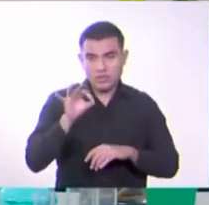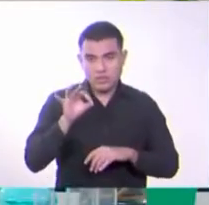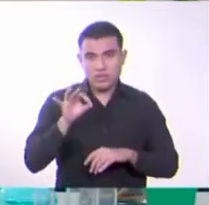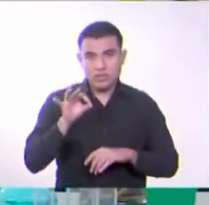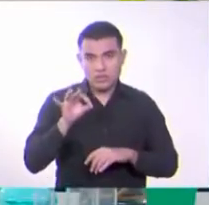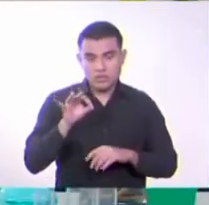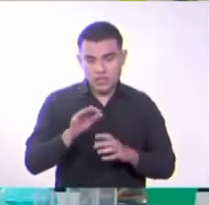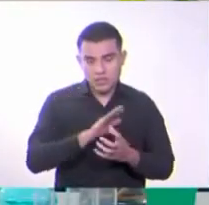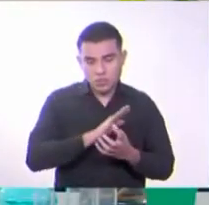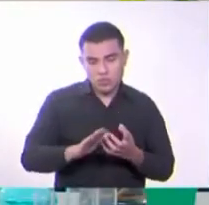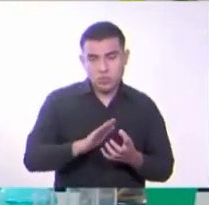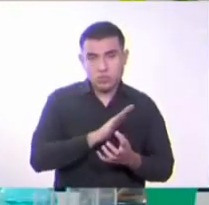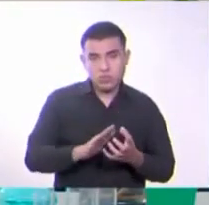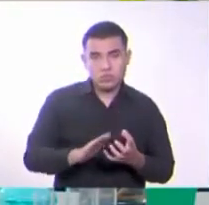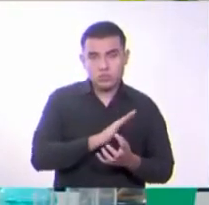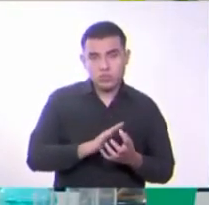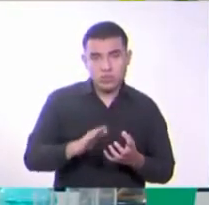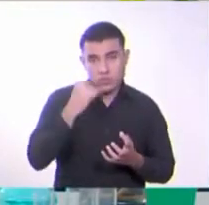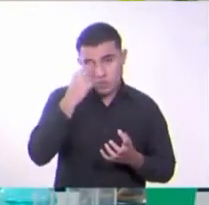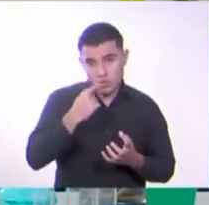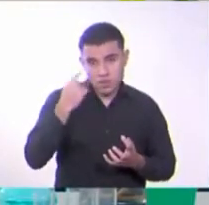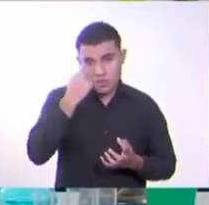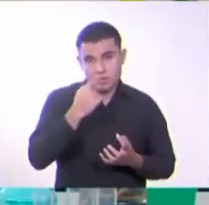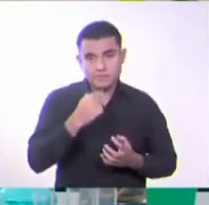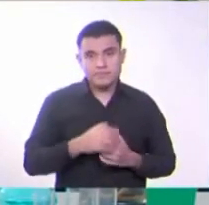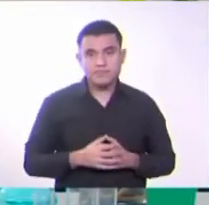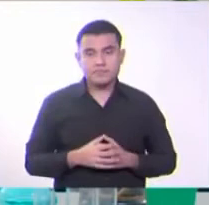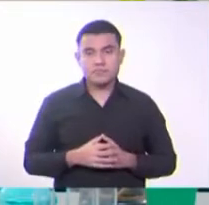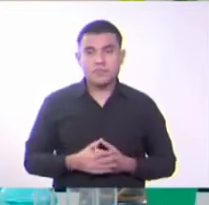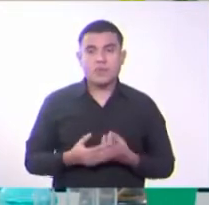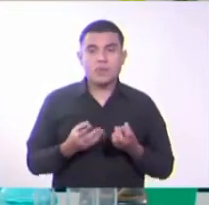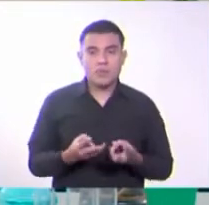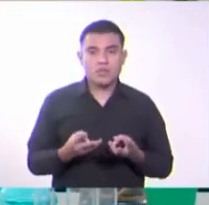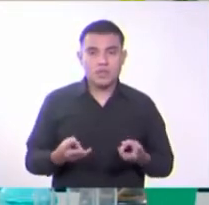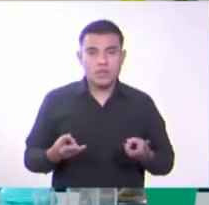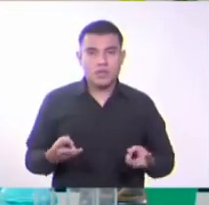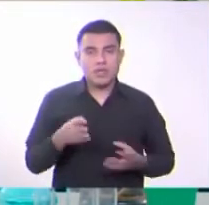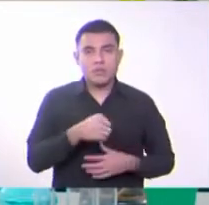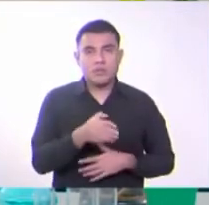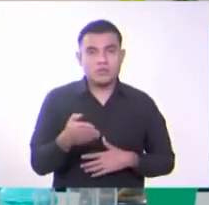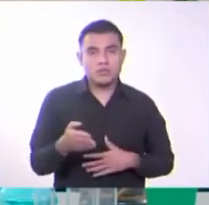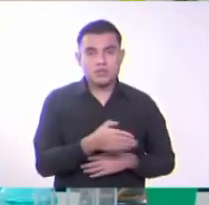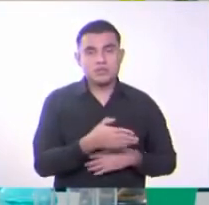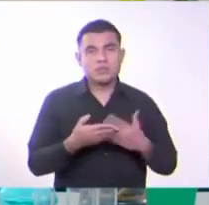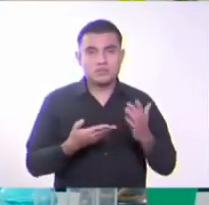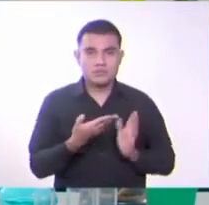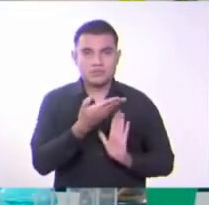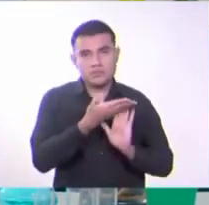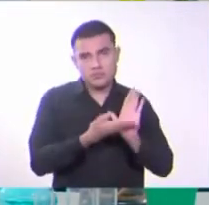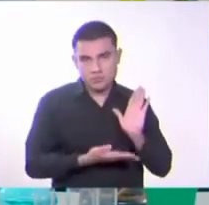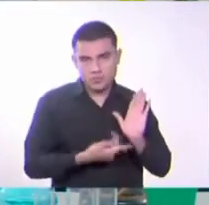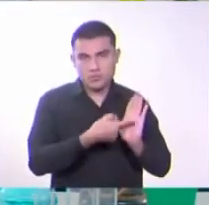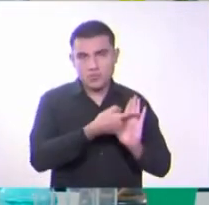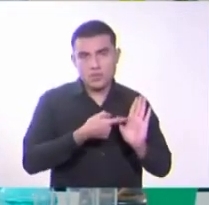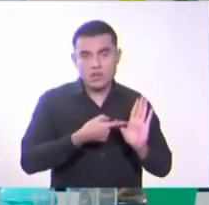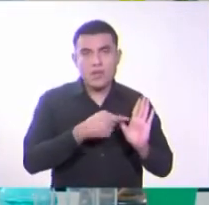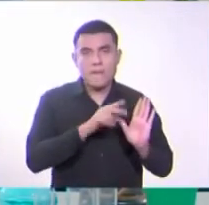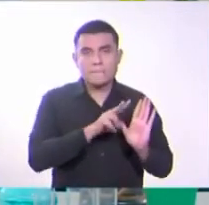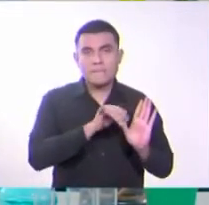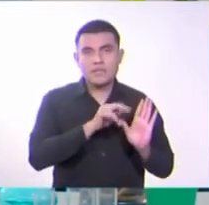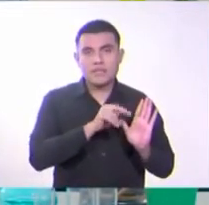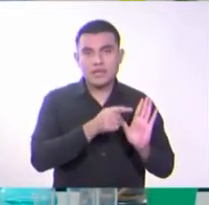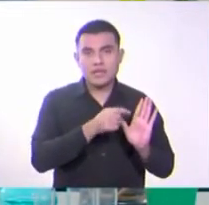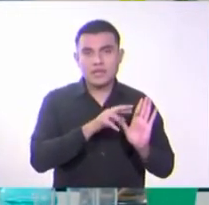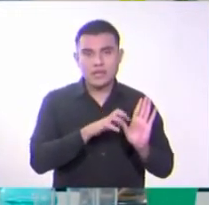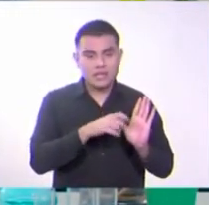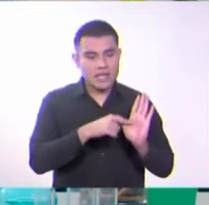repollo morado o col lombardo. Los materiales que vamos a utilizar son vinagre,